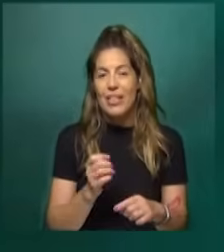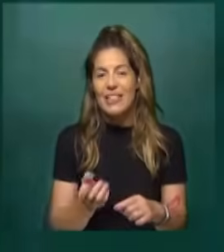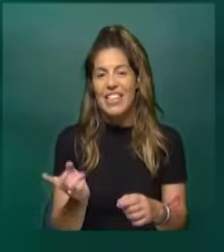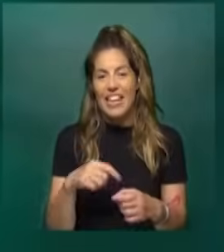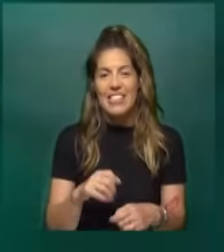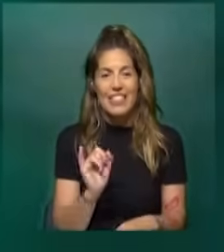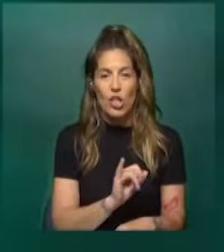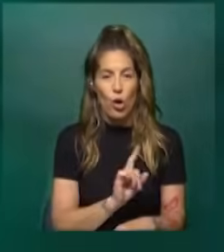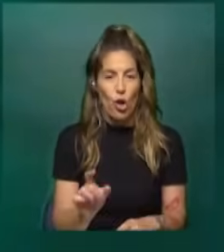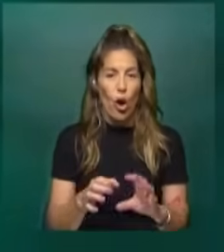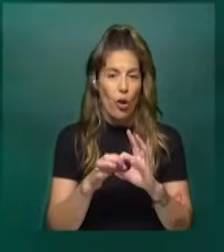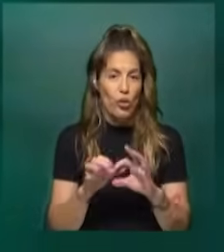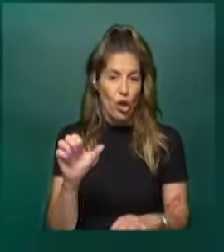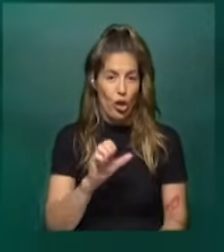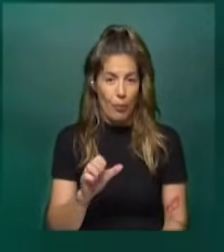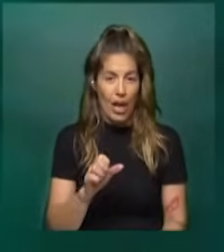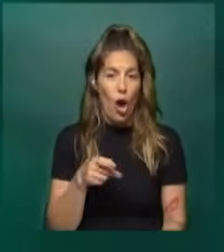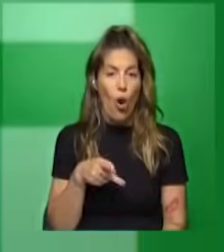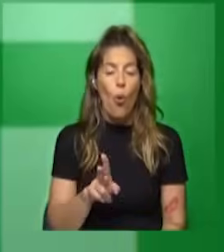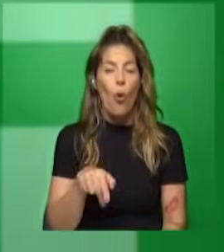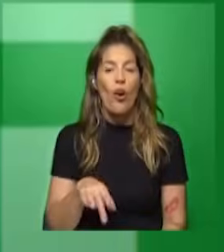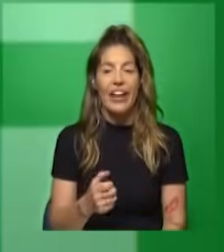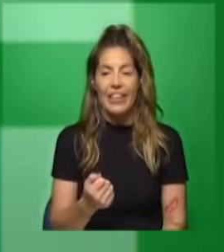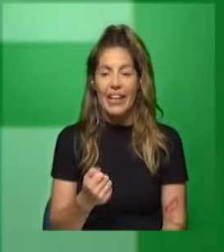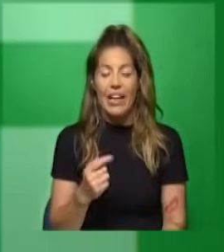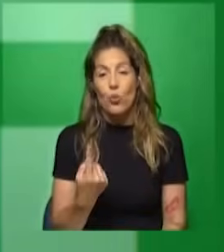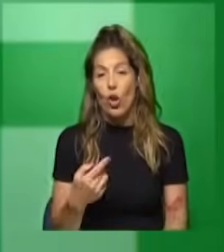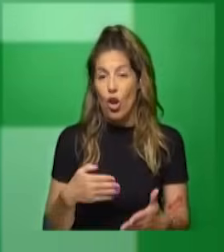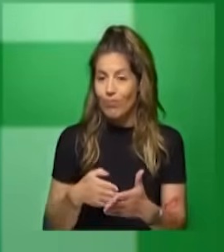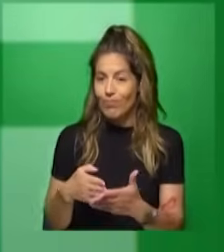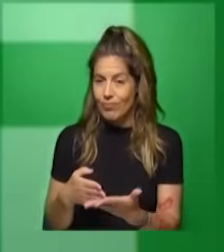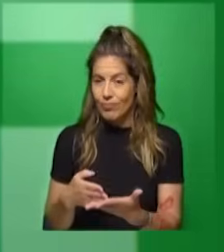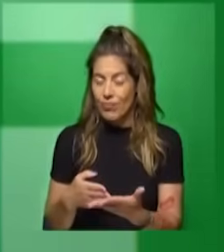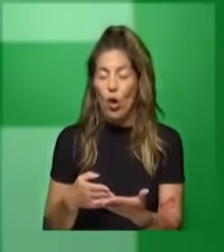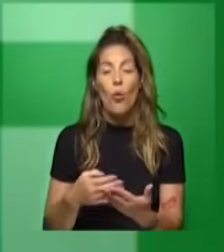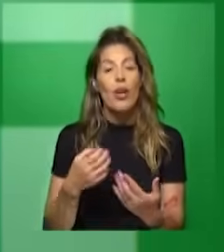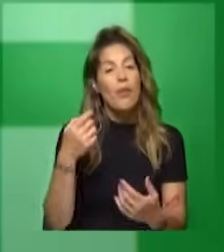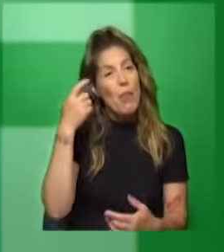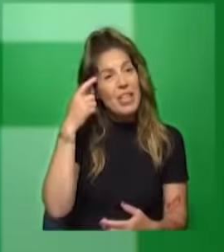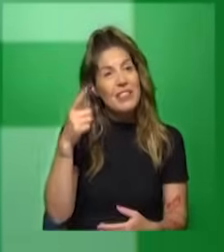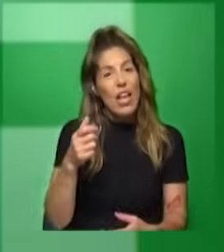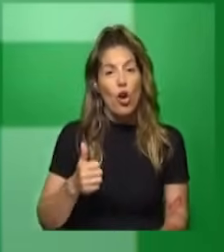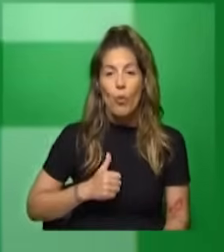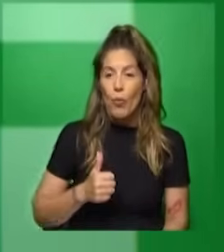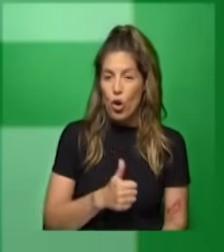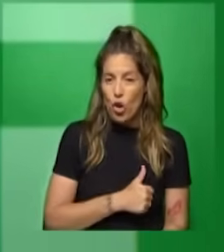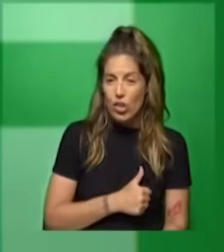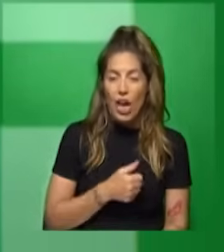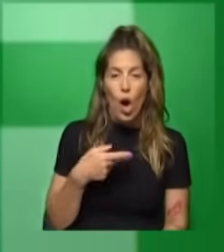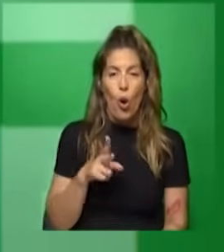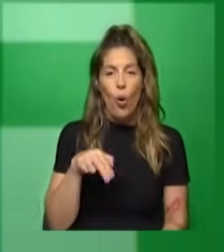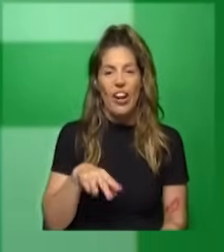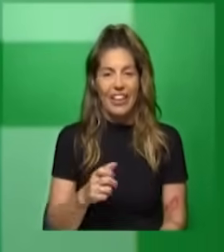Unión Europea y Hungría es uno de los grandes topes. Efectivamente. Uno hubiera tendido a pensar que Hungría y Polonia tendrían